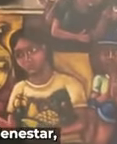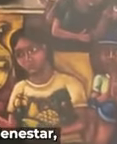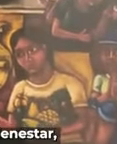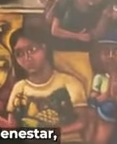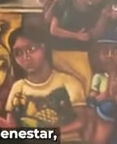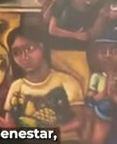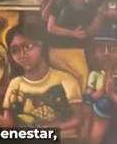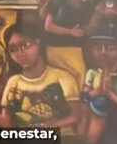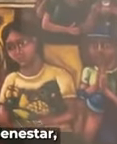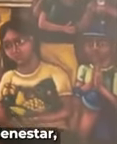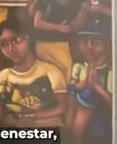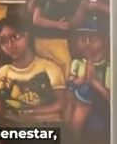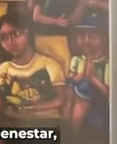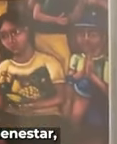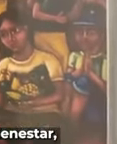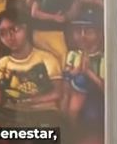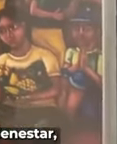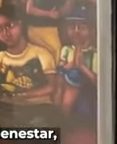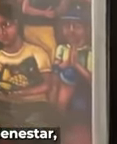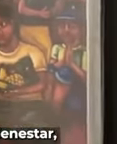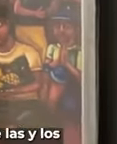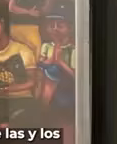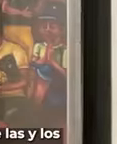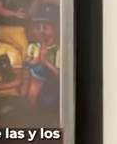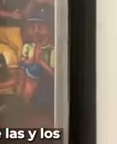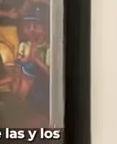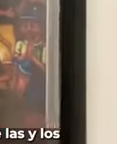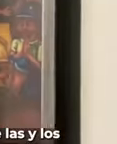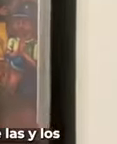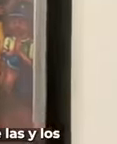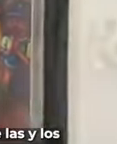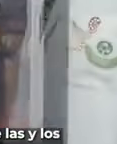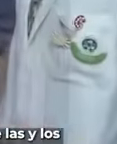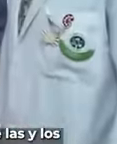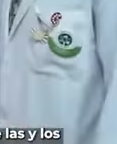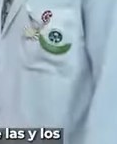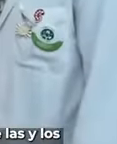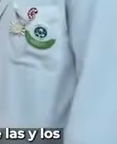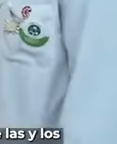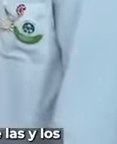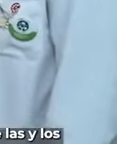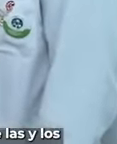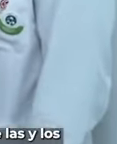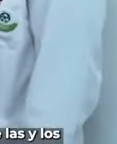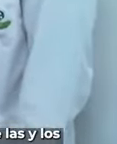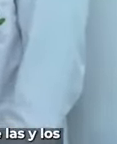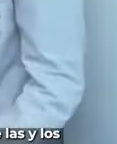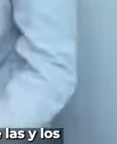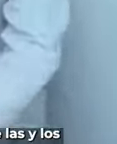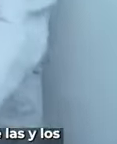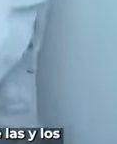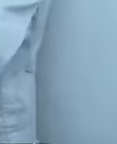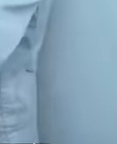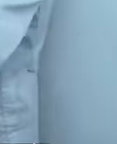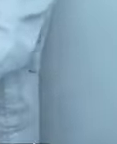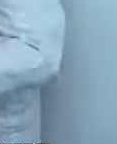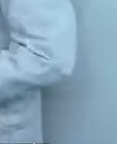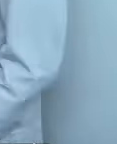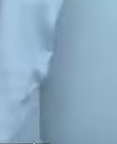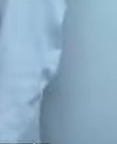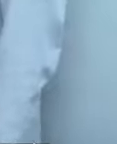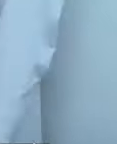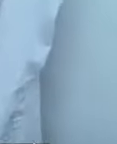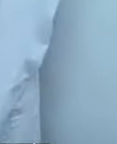avanzar no en esta transición en bienestar podemos decir que es un paso enorme que se da en favor de la salud de los colimenses a